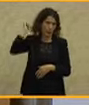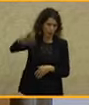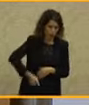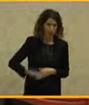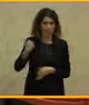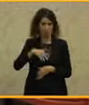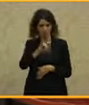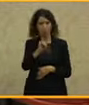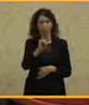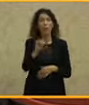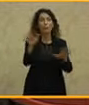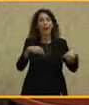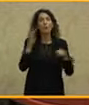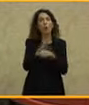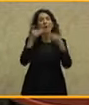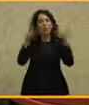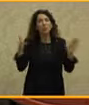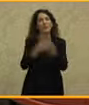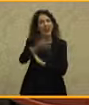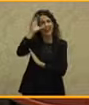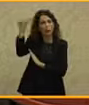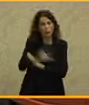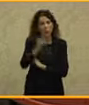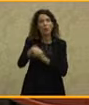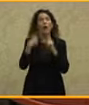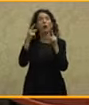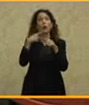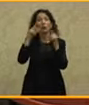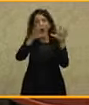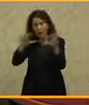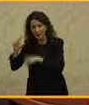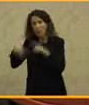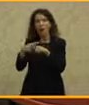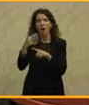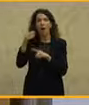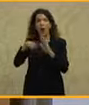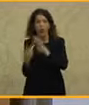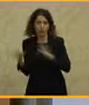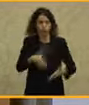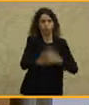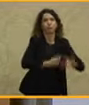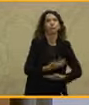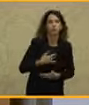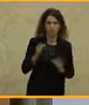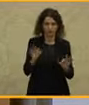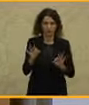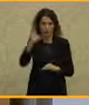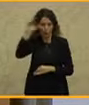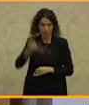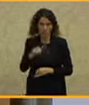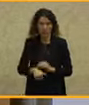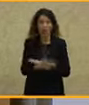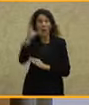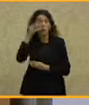años. Parlamento abierto es escuchar y luego aprender de lo que escuchas y luego llevar a las leyes. En esto consiste el escuchar aquí, porque